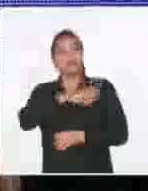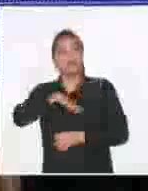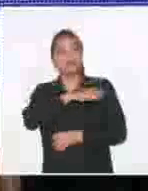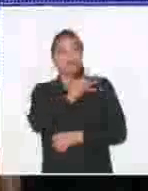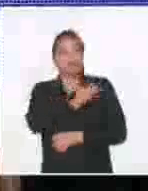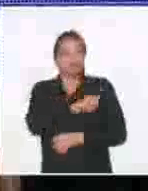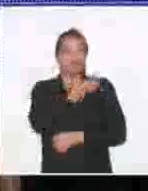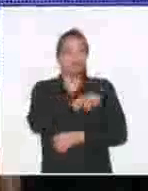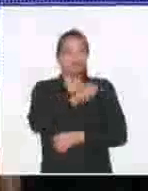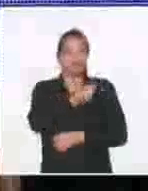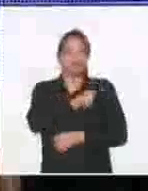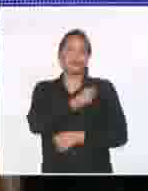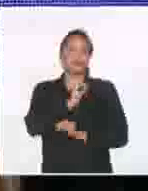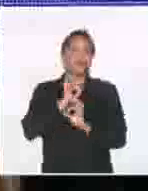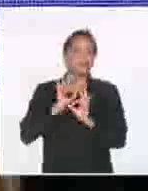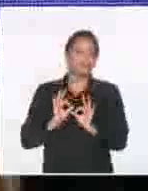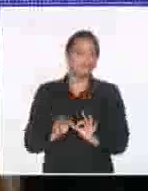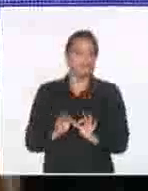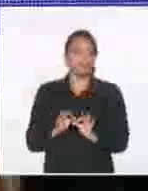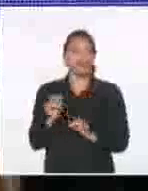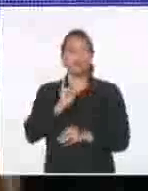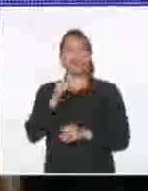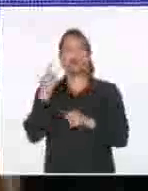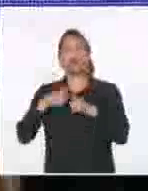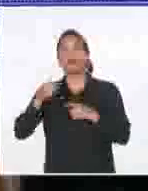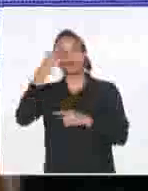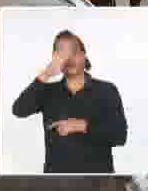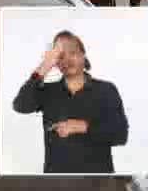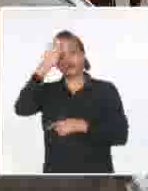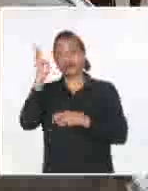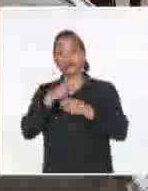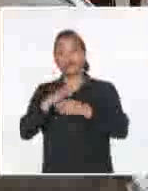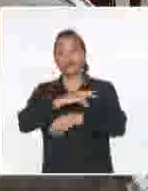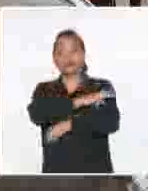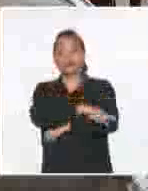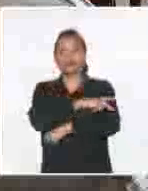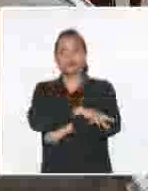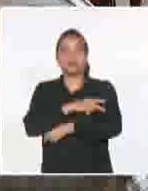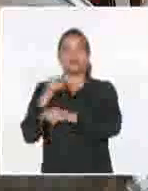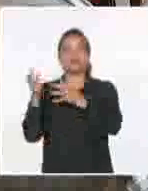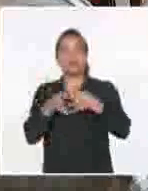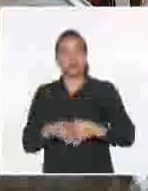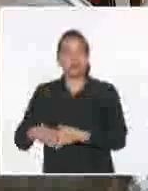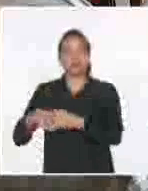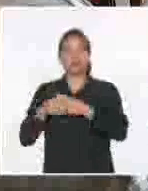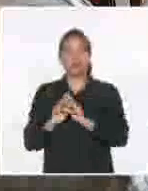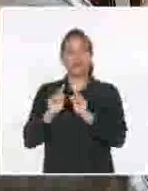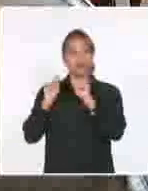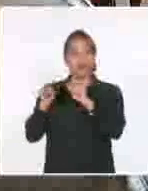y lo padecen también los cubanos que residen en los Estados Unidos, o incluso los ciudadanos